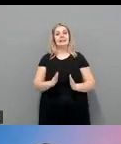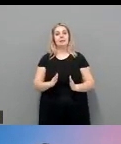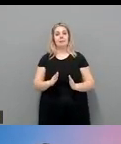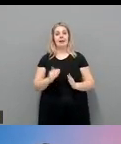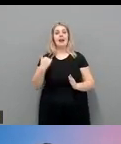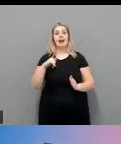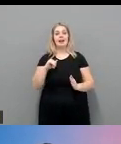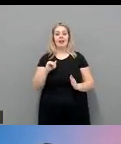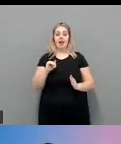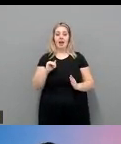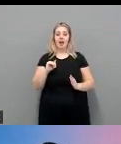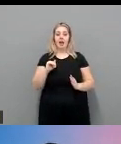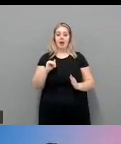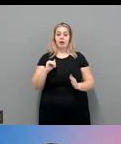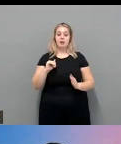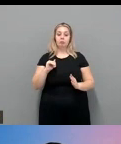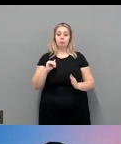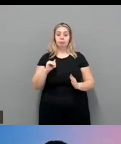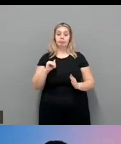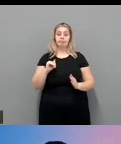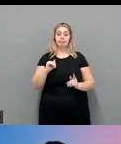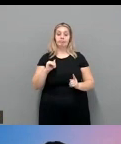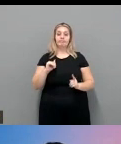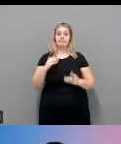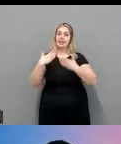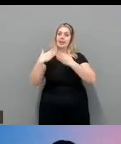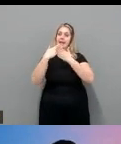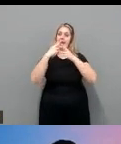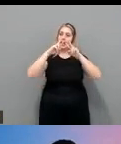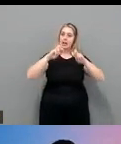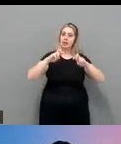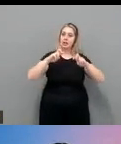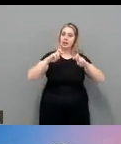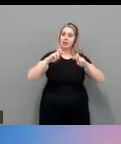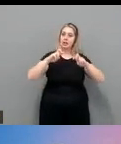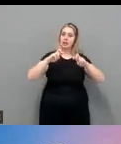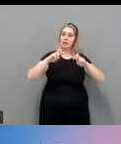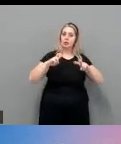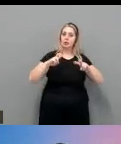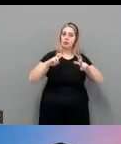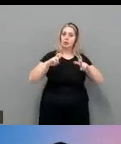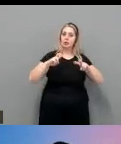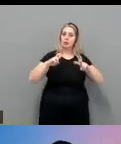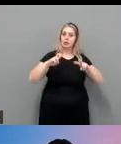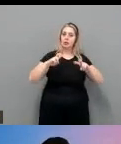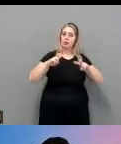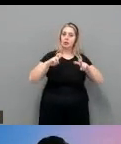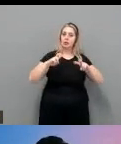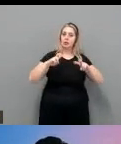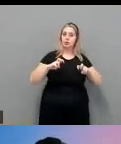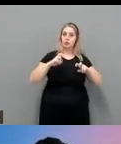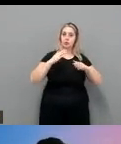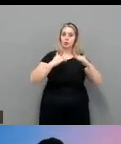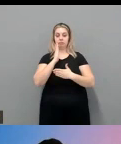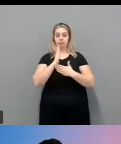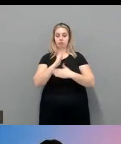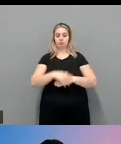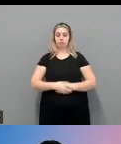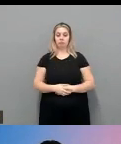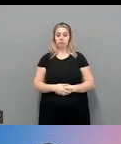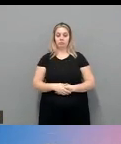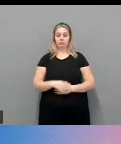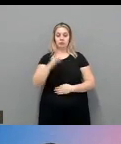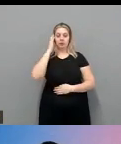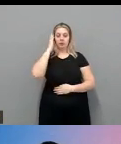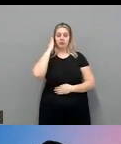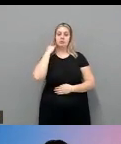tiene un estudio superior, ya tiene una especialidad desde dentro de una institución